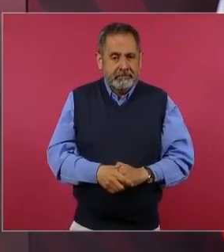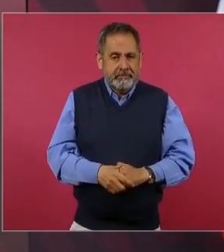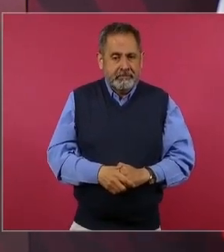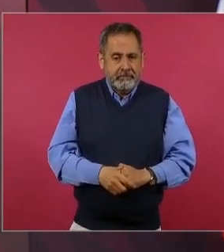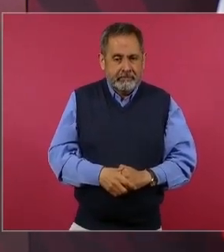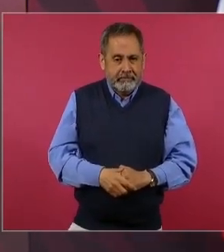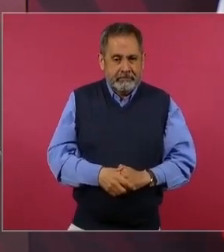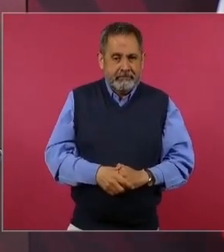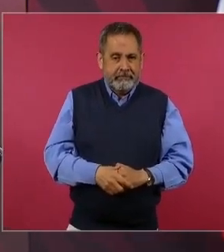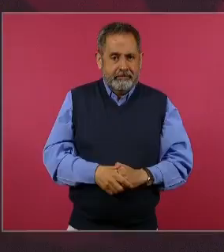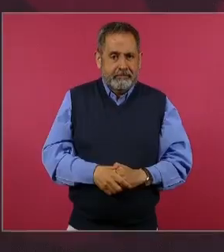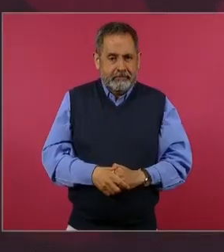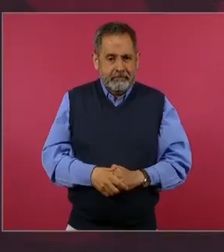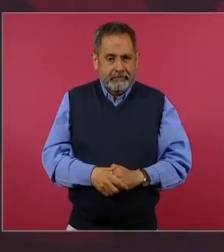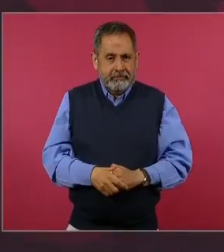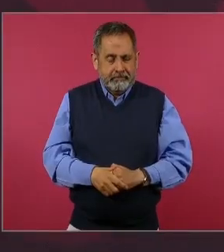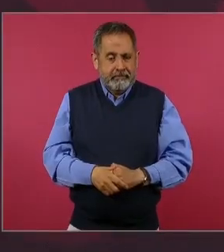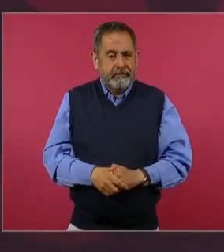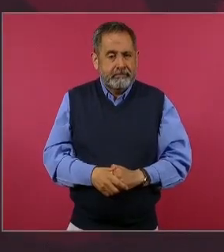Es